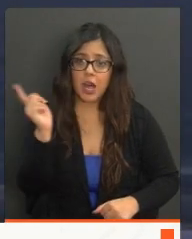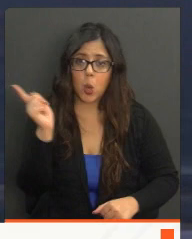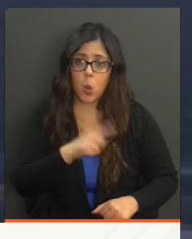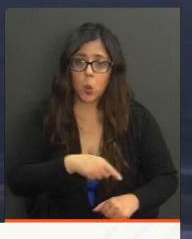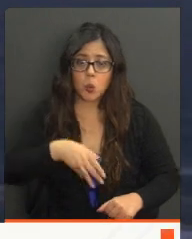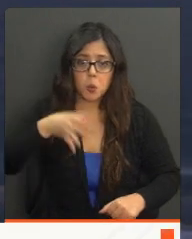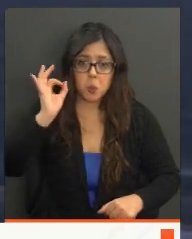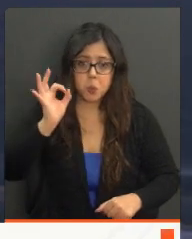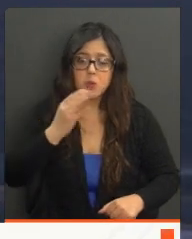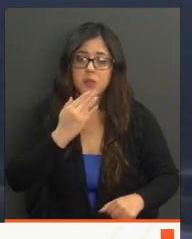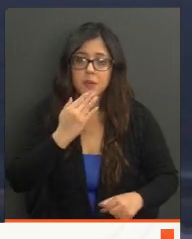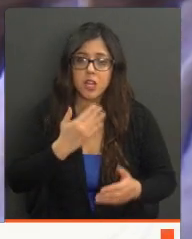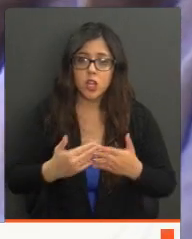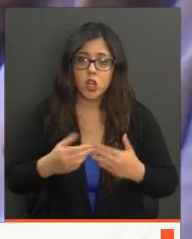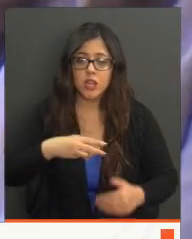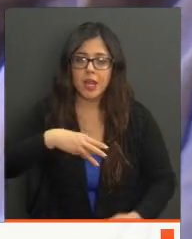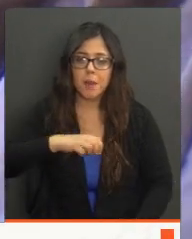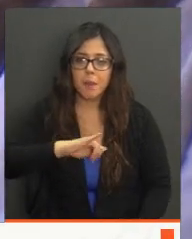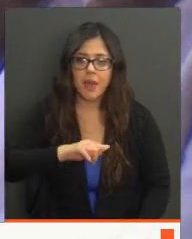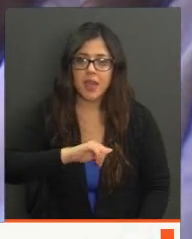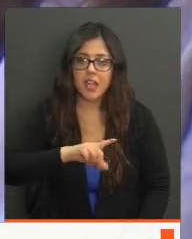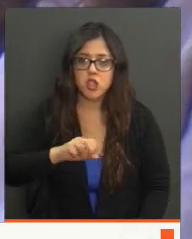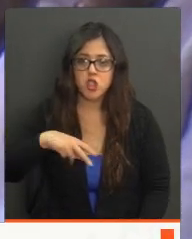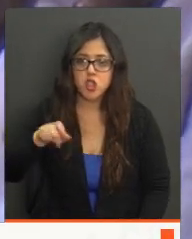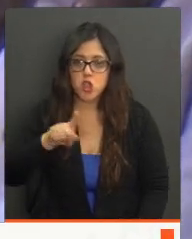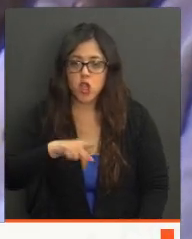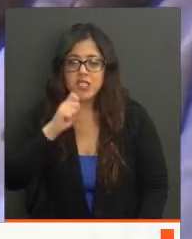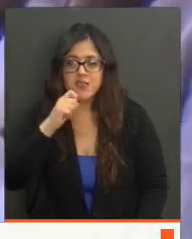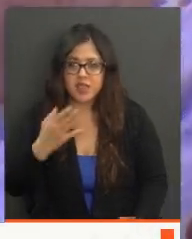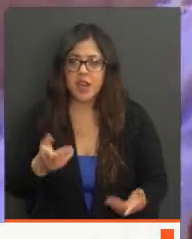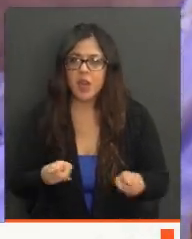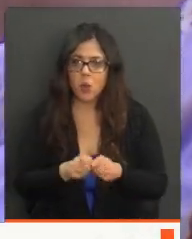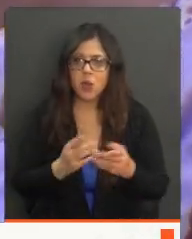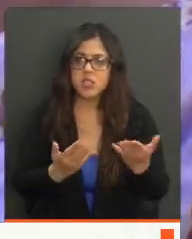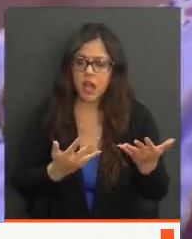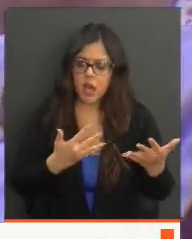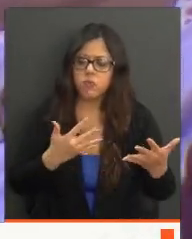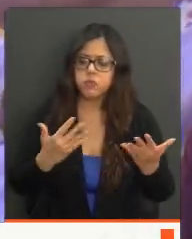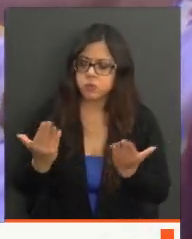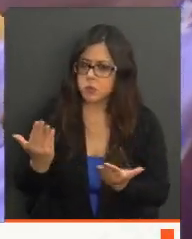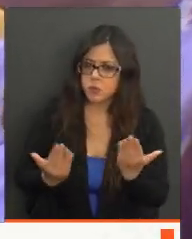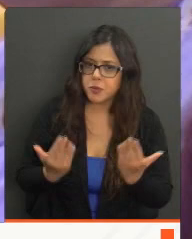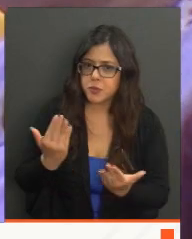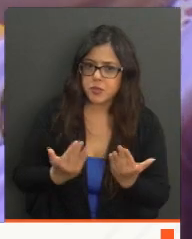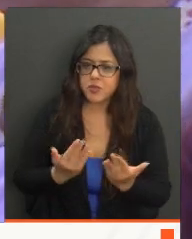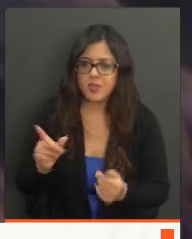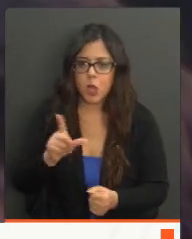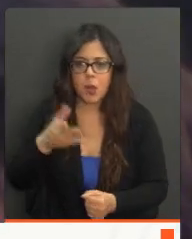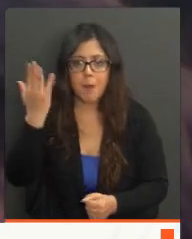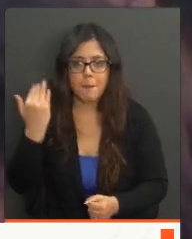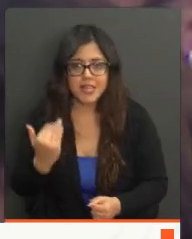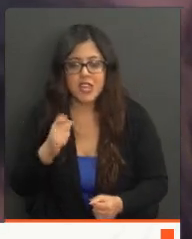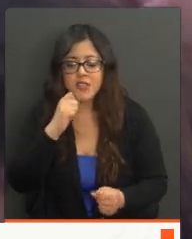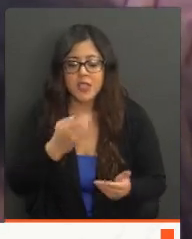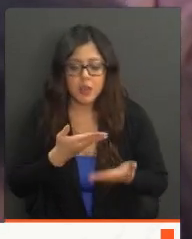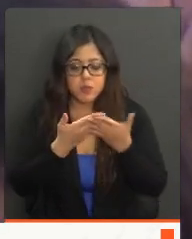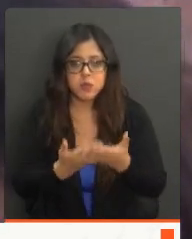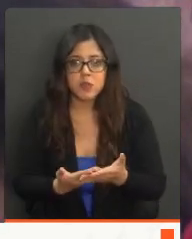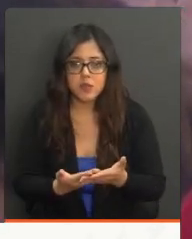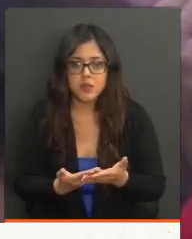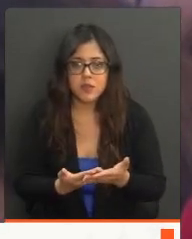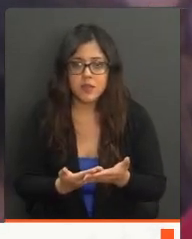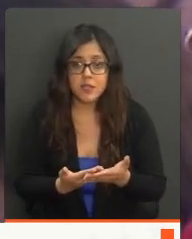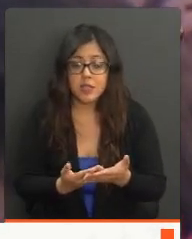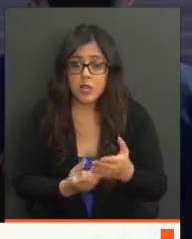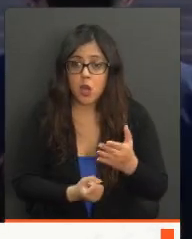más bien en la ciudad de Mejillones. Pleno, hay que decirlo, que contrasta mucho con lo ocurrido el lunes en las ruinas de Huanchaca cuando se entregó este borrador a las tres comisiones que